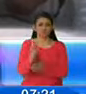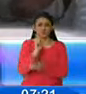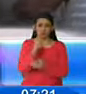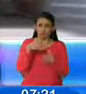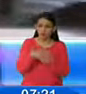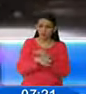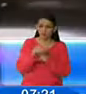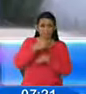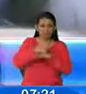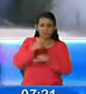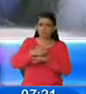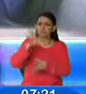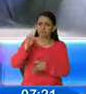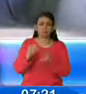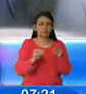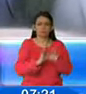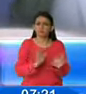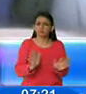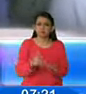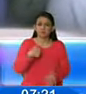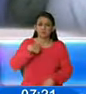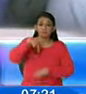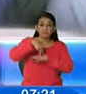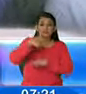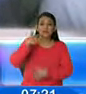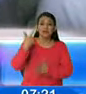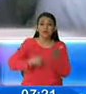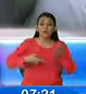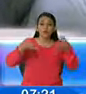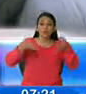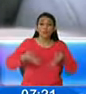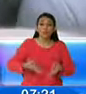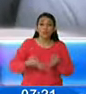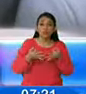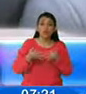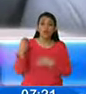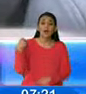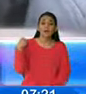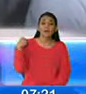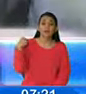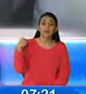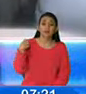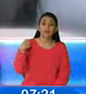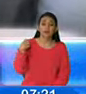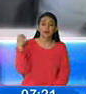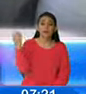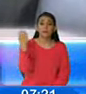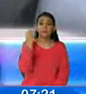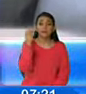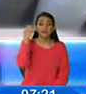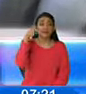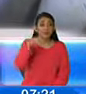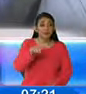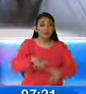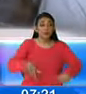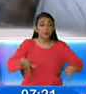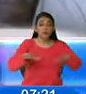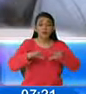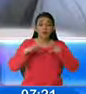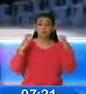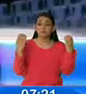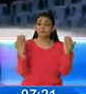de autoridad. Mi presencia se debe precisamente a una alerta de que aquí se ha transformado un